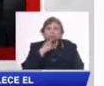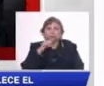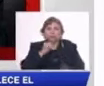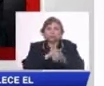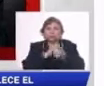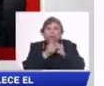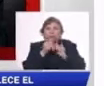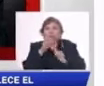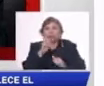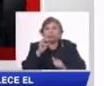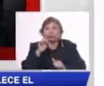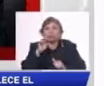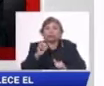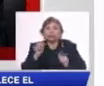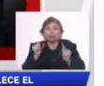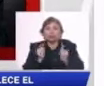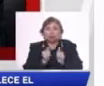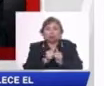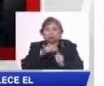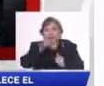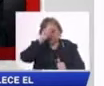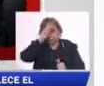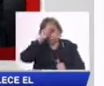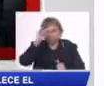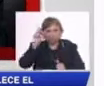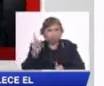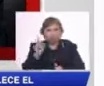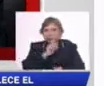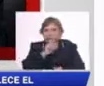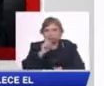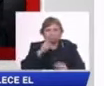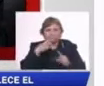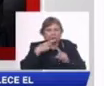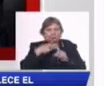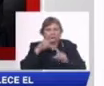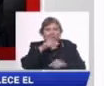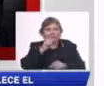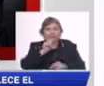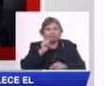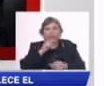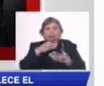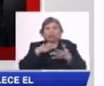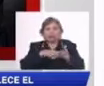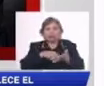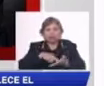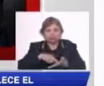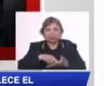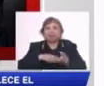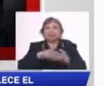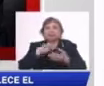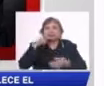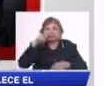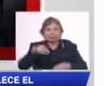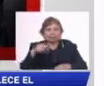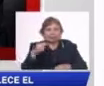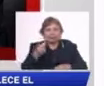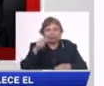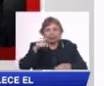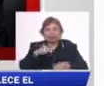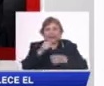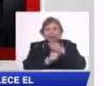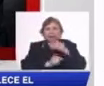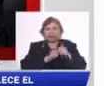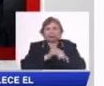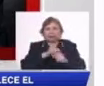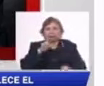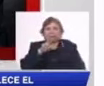Cambio Democrático y Juntos por el Perú, no va a votar por este texto sustitutorio porque exigimos que las elecciones sean inmediatas este